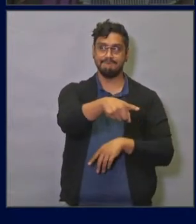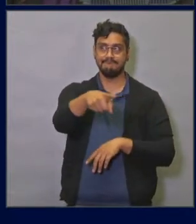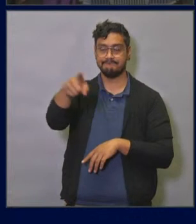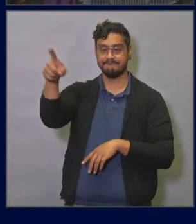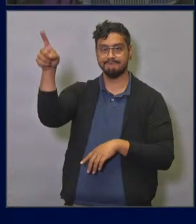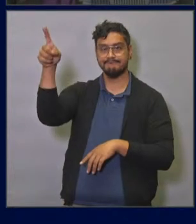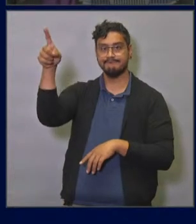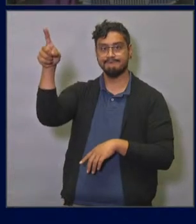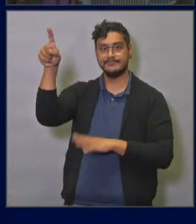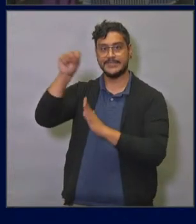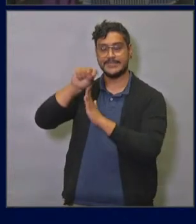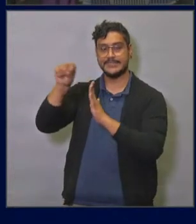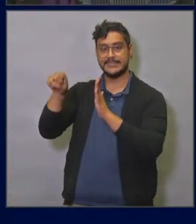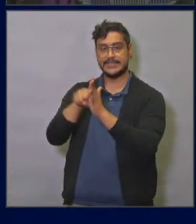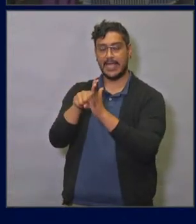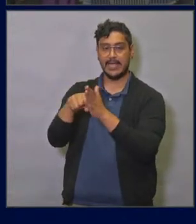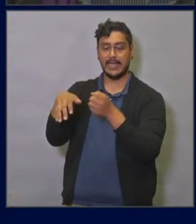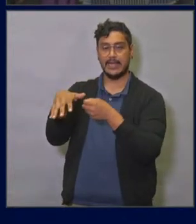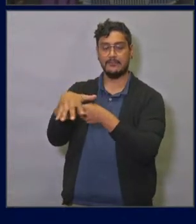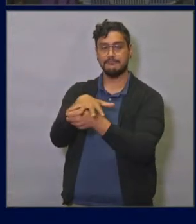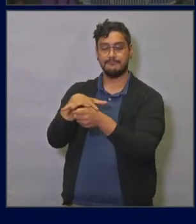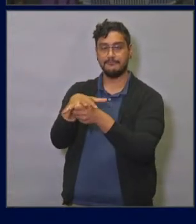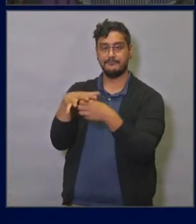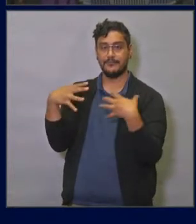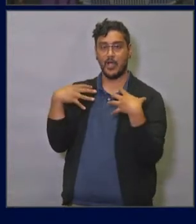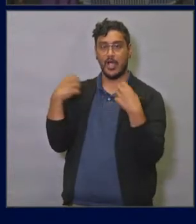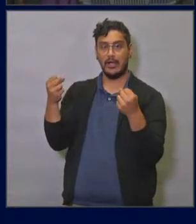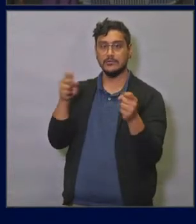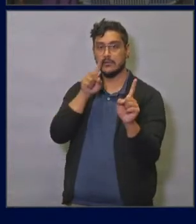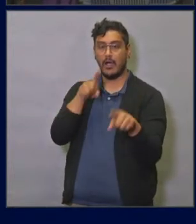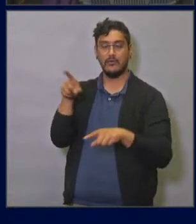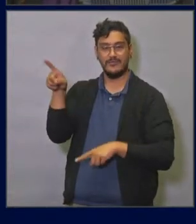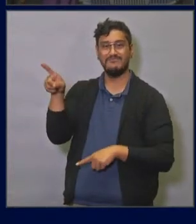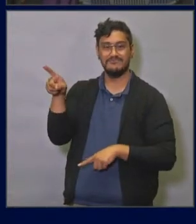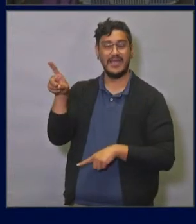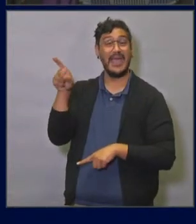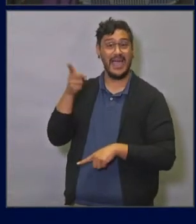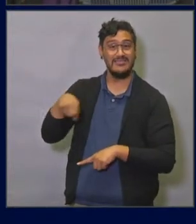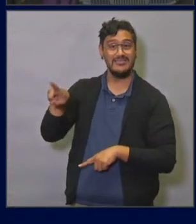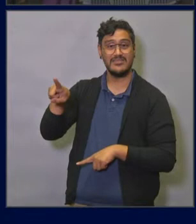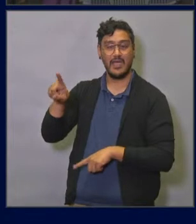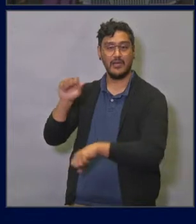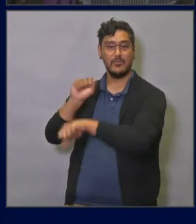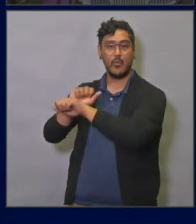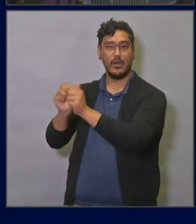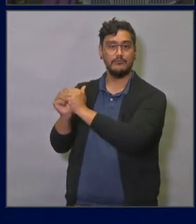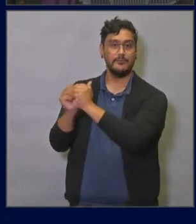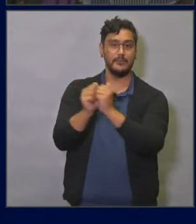del oficial de salud locales, que se desarrollan en consulta con nuestra Junta